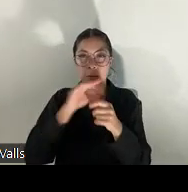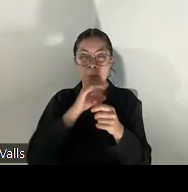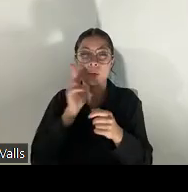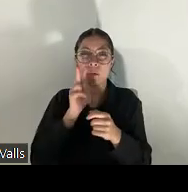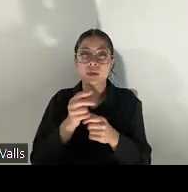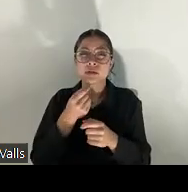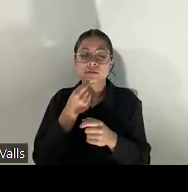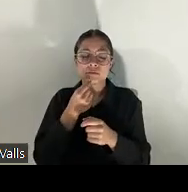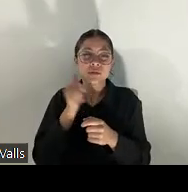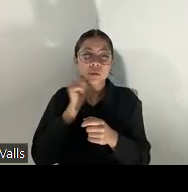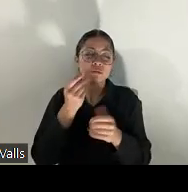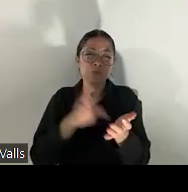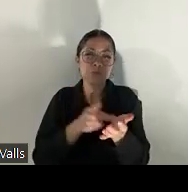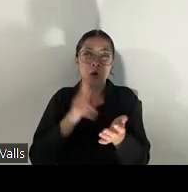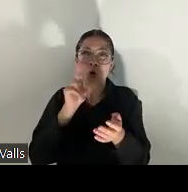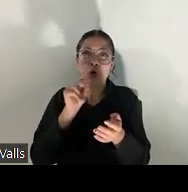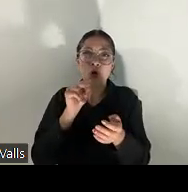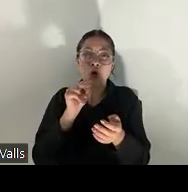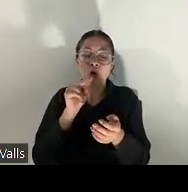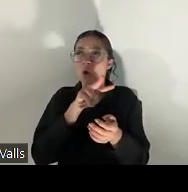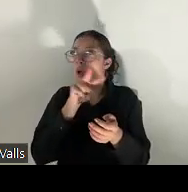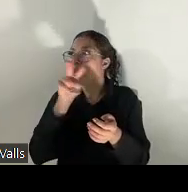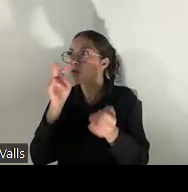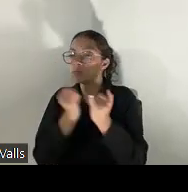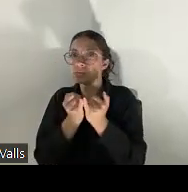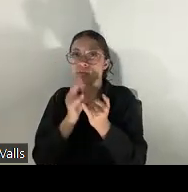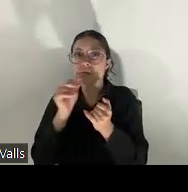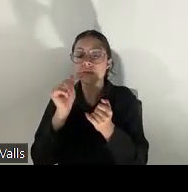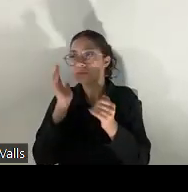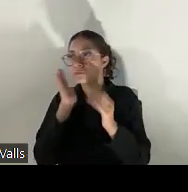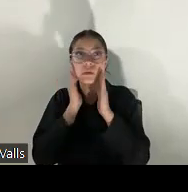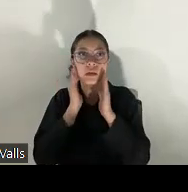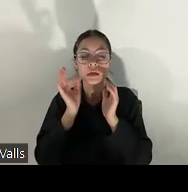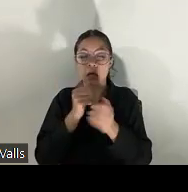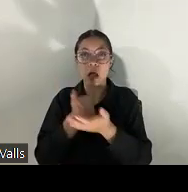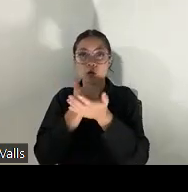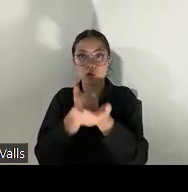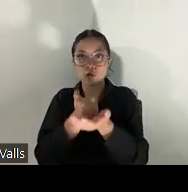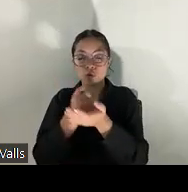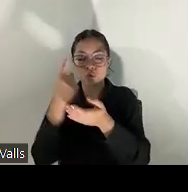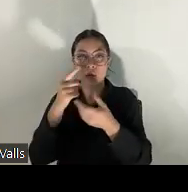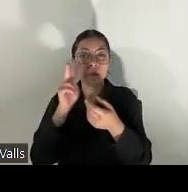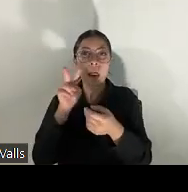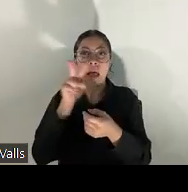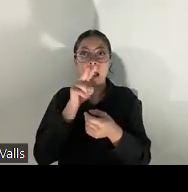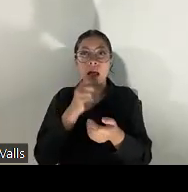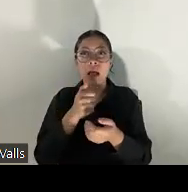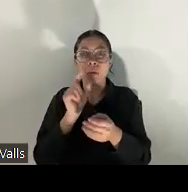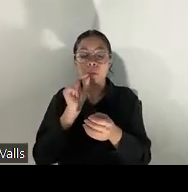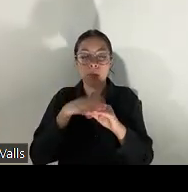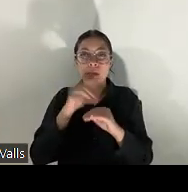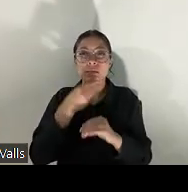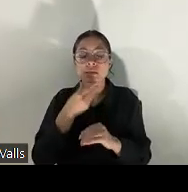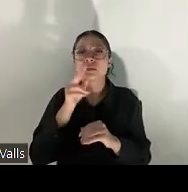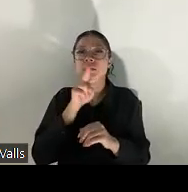niños que no siguen, por ejemplo, los alineamos la cabeza, los ponemos un poquitito más levantada su